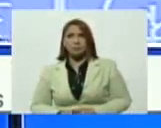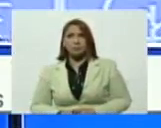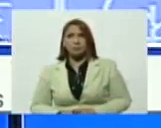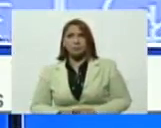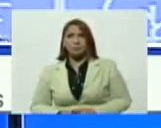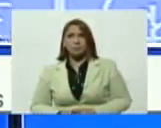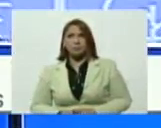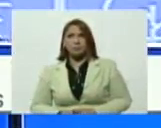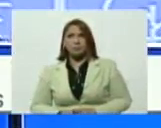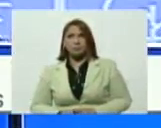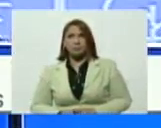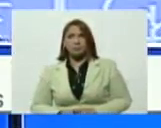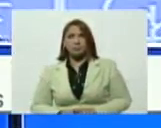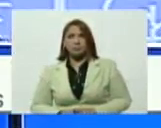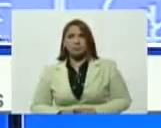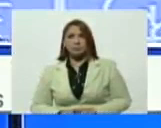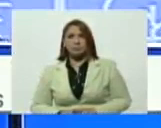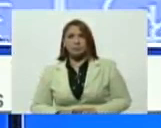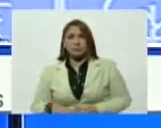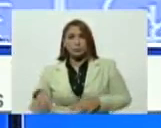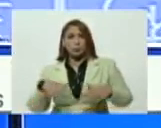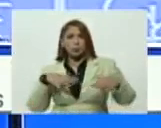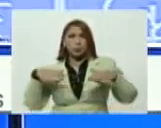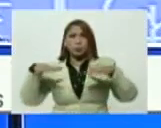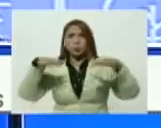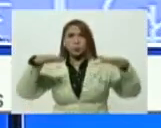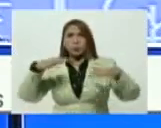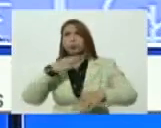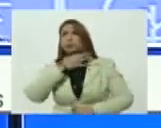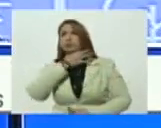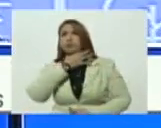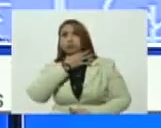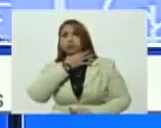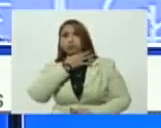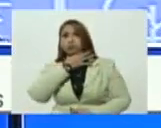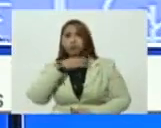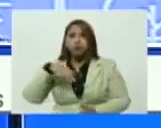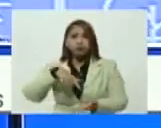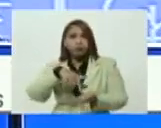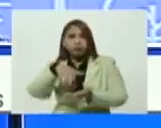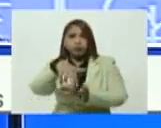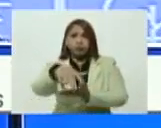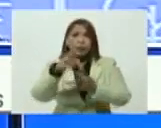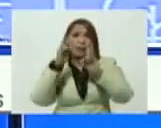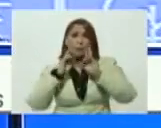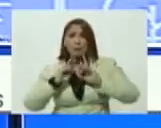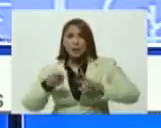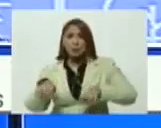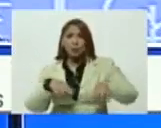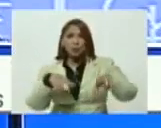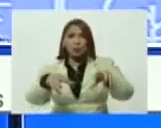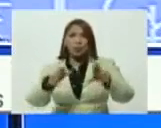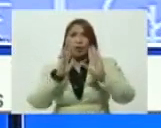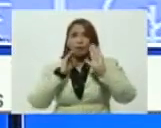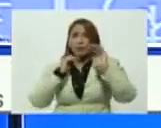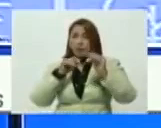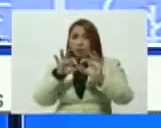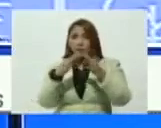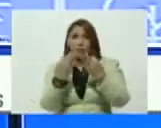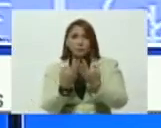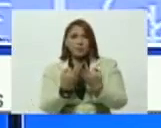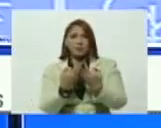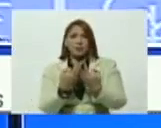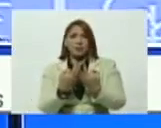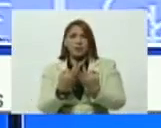metido con el agua hasta el cuello, salvando vidas, despejando el río, atendiendo a las familias que